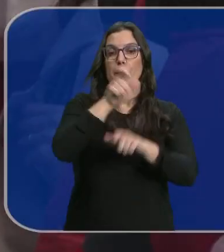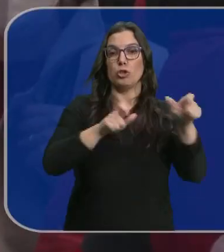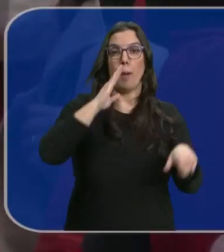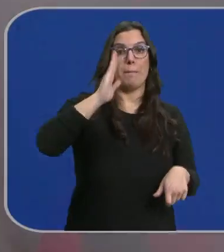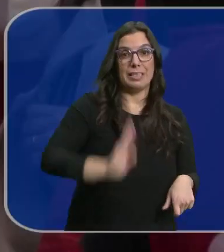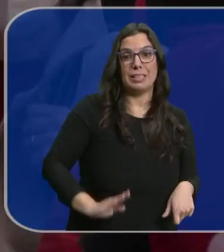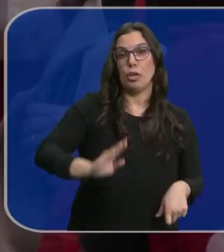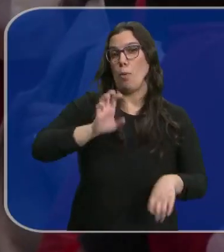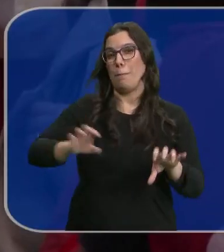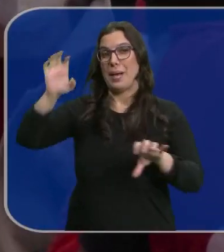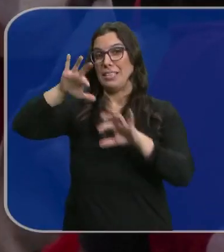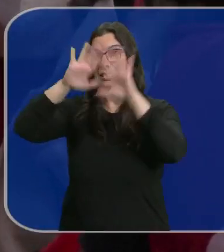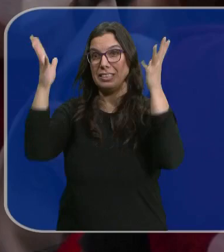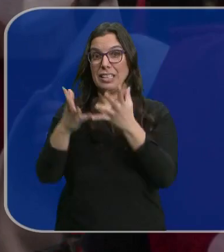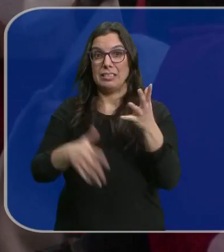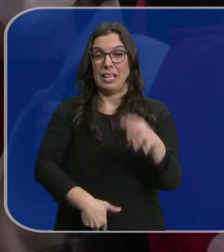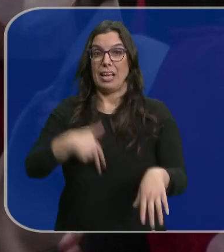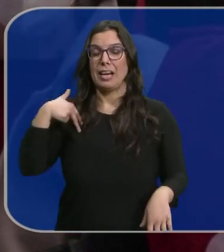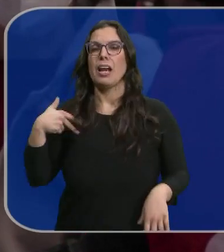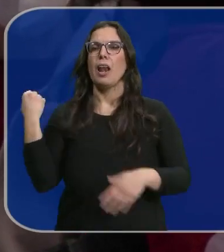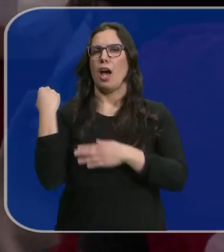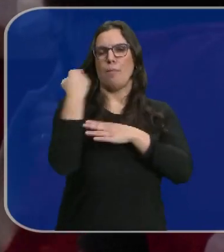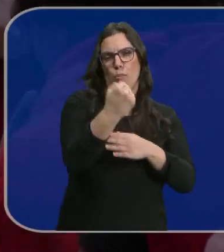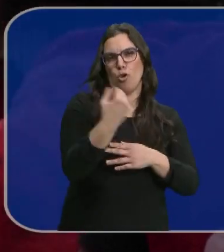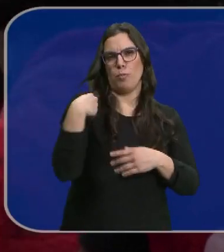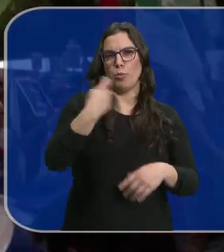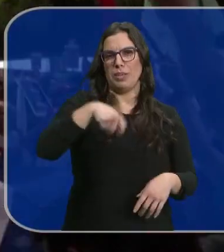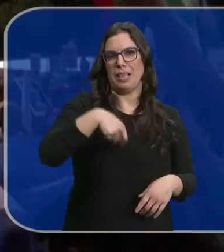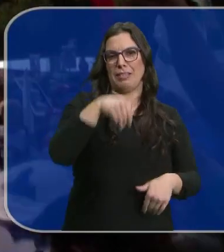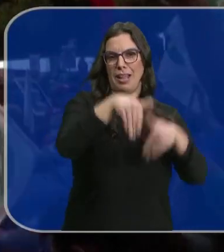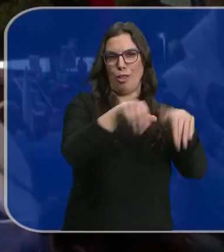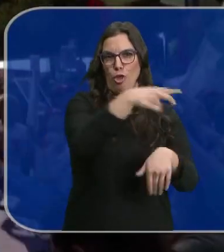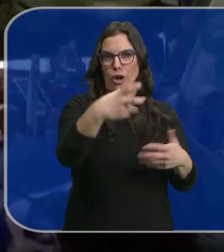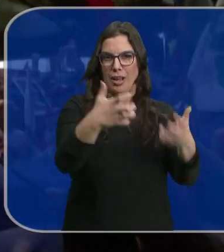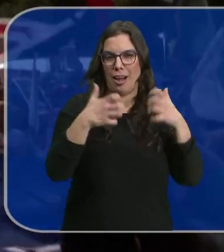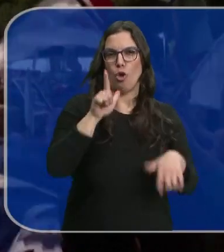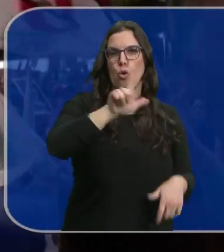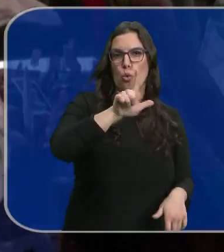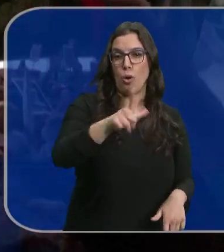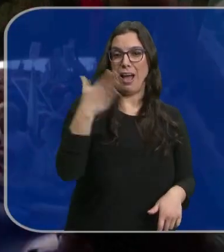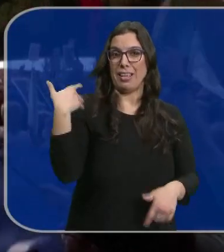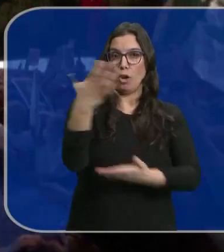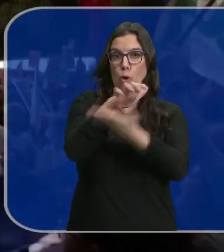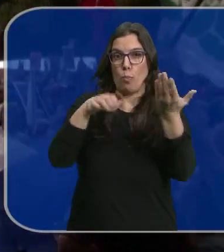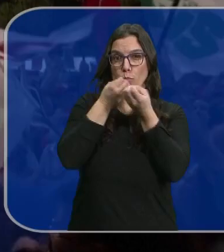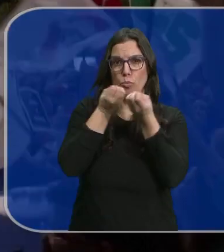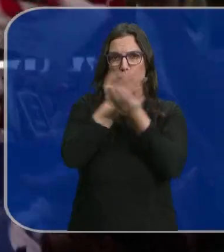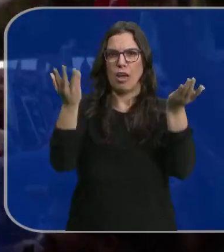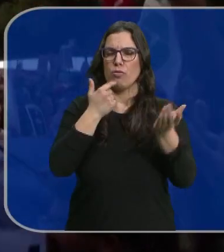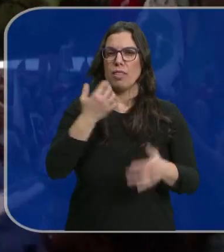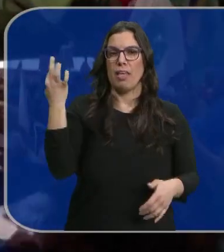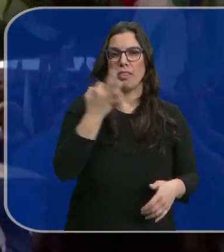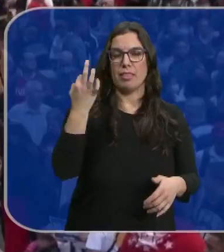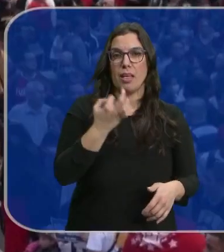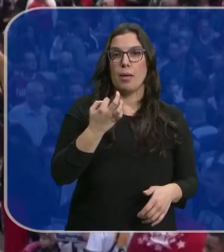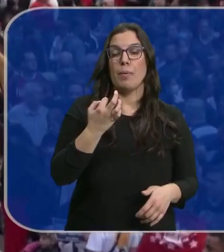han mostrado su apoyo al presidente electo Ignacio Lula da Silva, quien ayer escenificó en un comunicado la unidad de